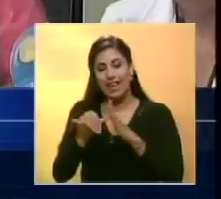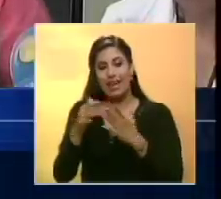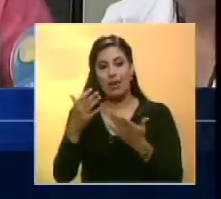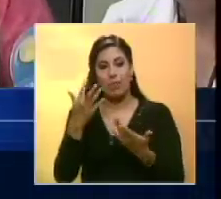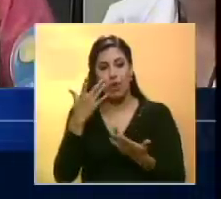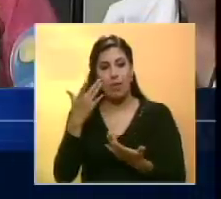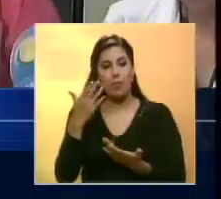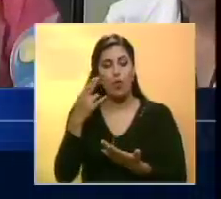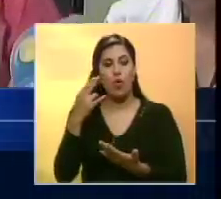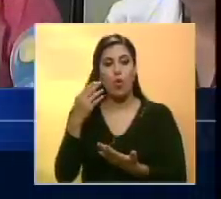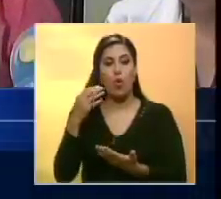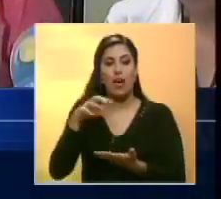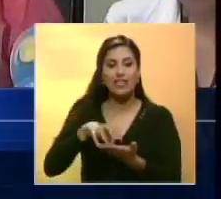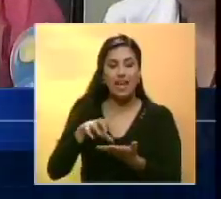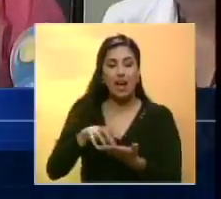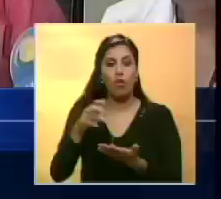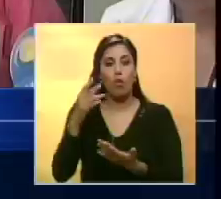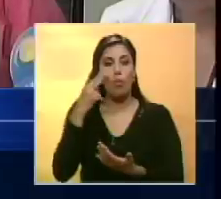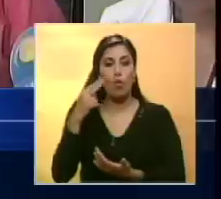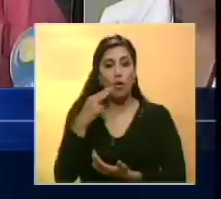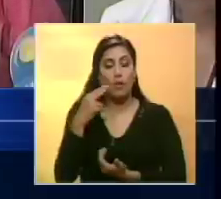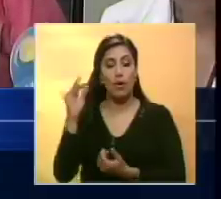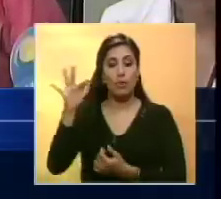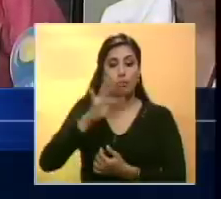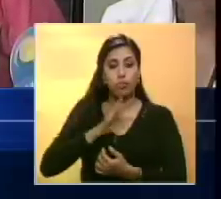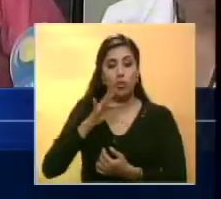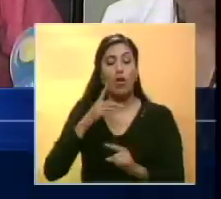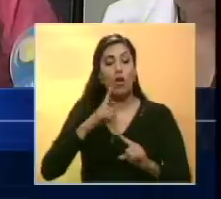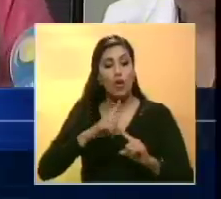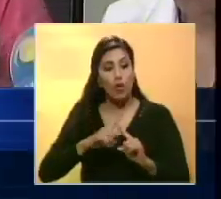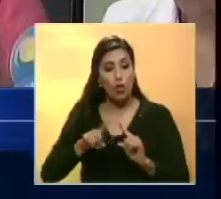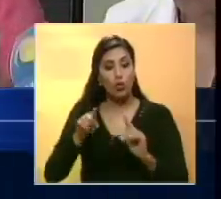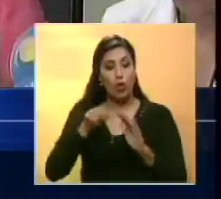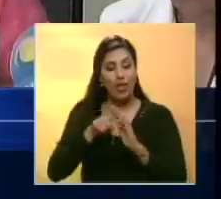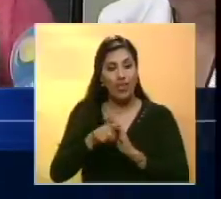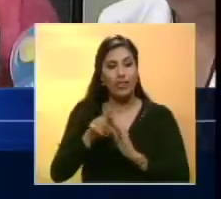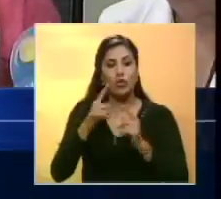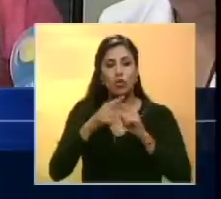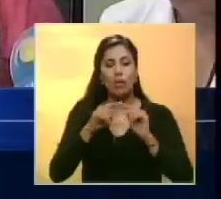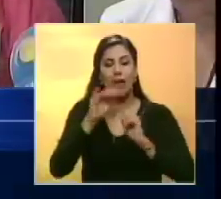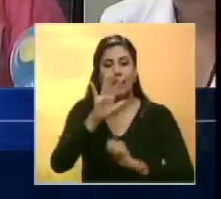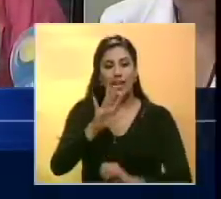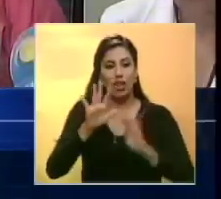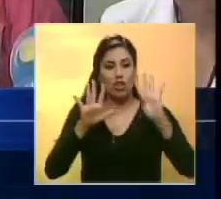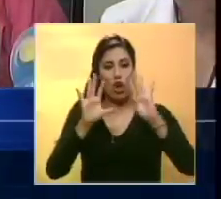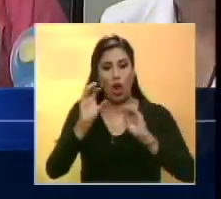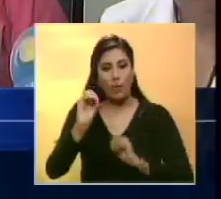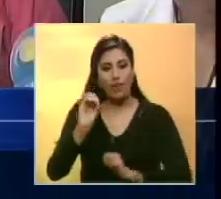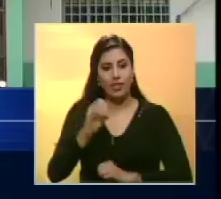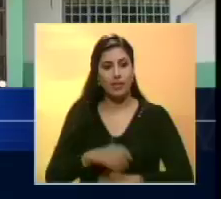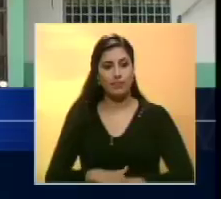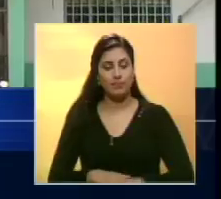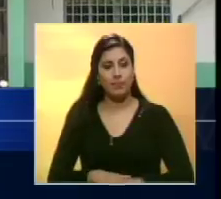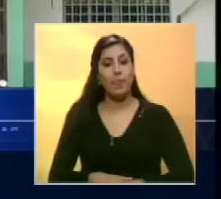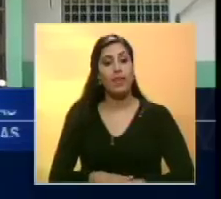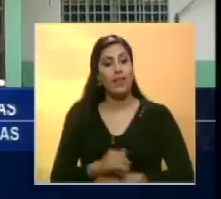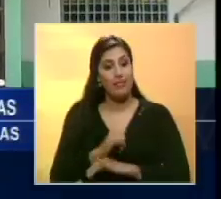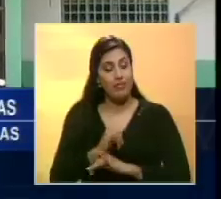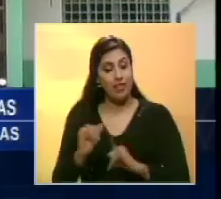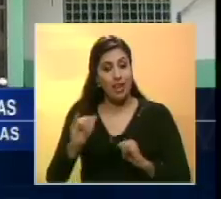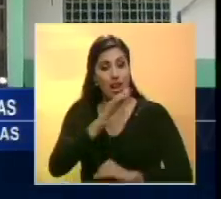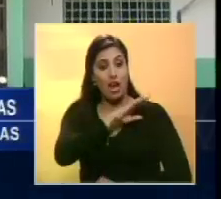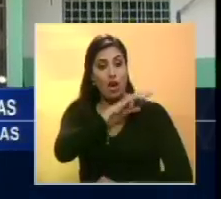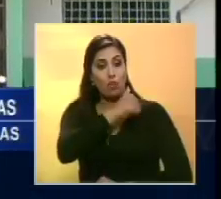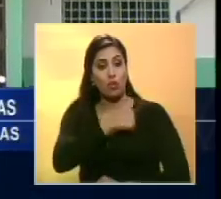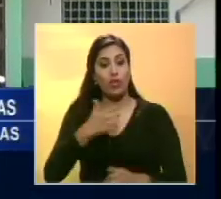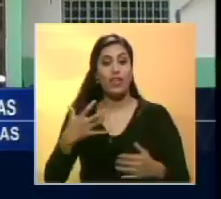es el estado Bolívar. Y introducido son 590 casos. Finalmente, la Autoridad Única